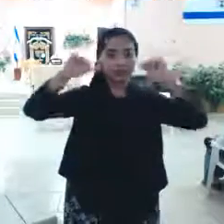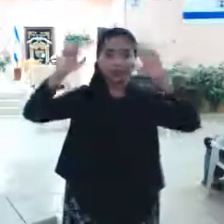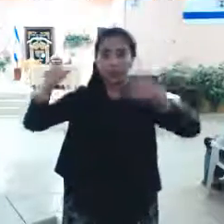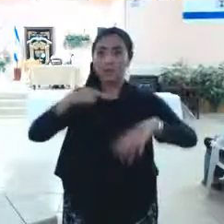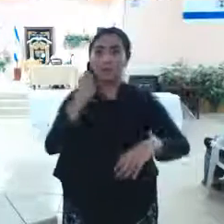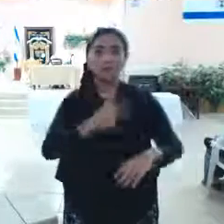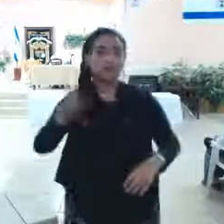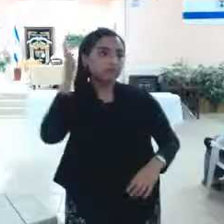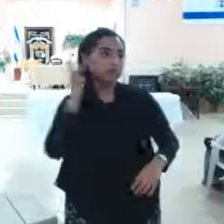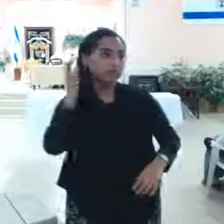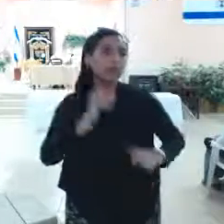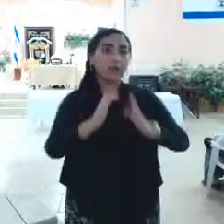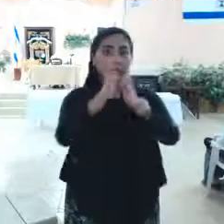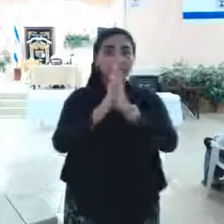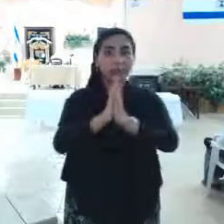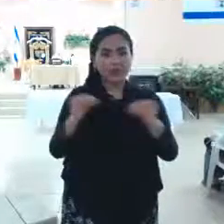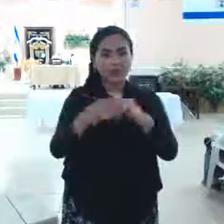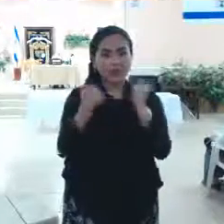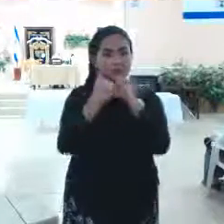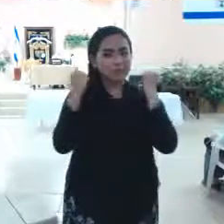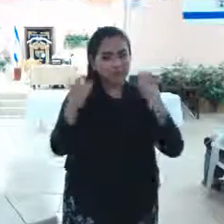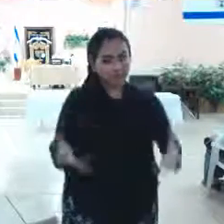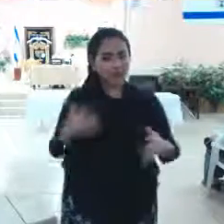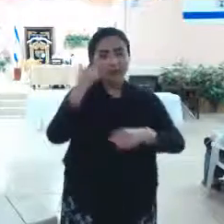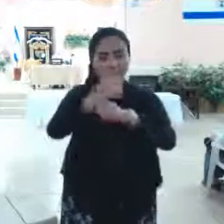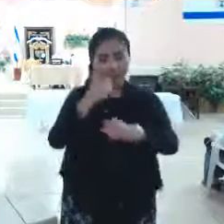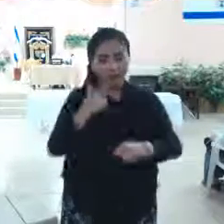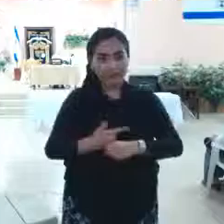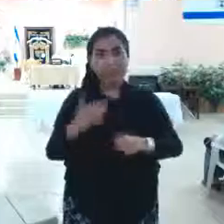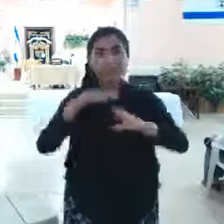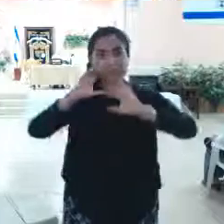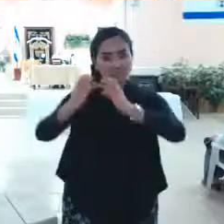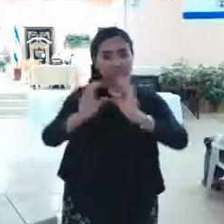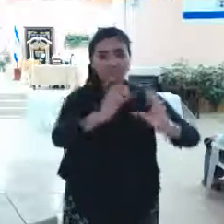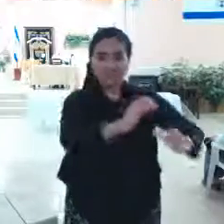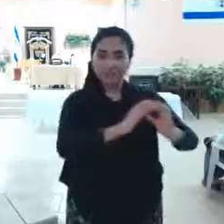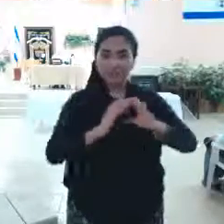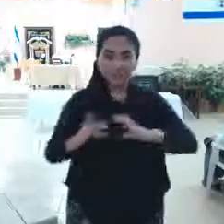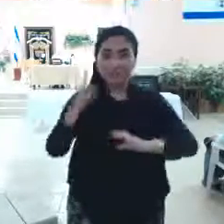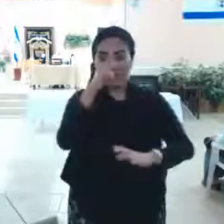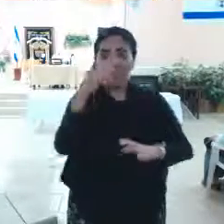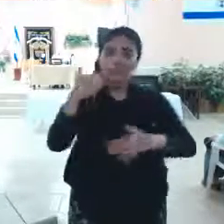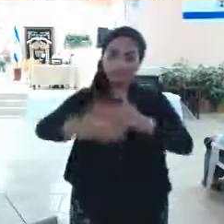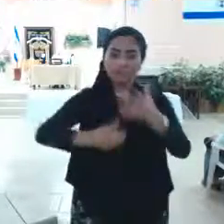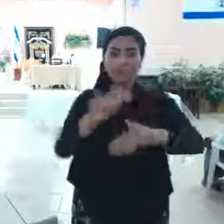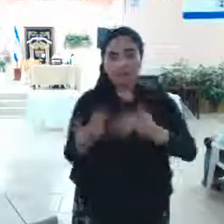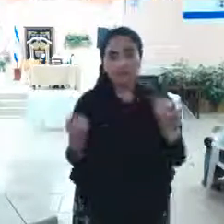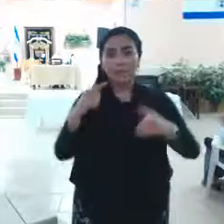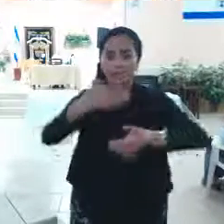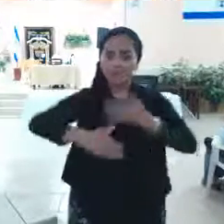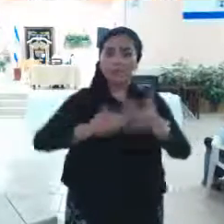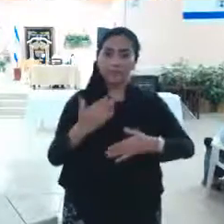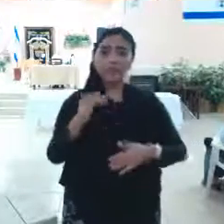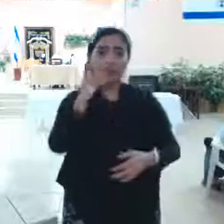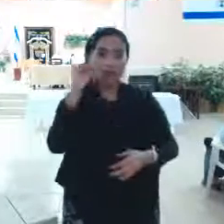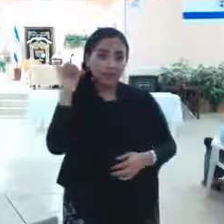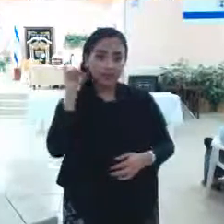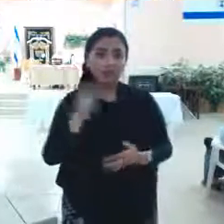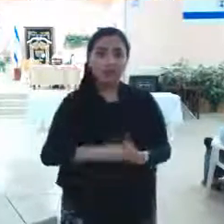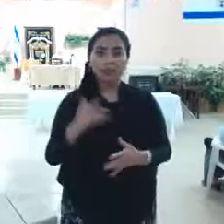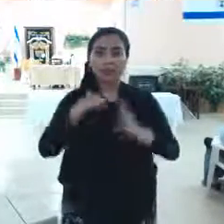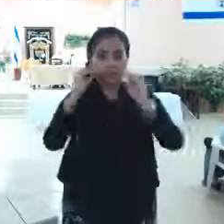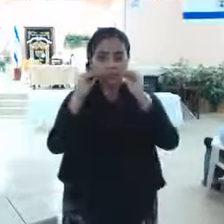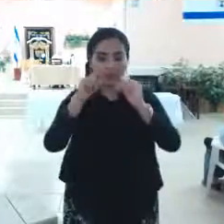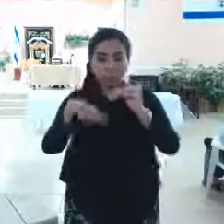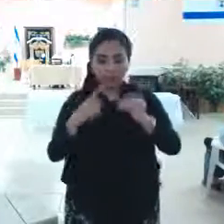ellos fue oída, y su oración llegó a la habitación With así, many por brothers like grupos. these, by Es decir, como se groups, ha ido just presentando. as it has been Ayer possible les yesterday.